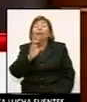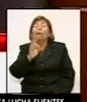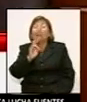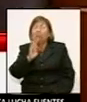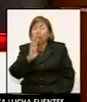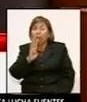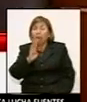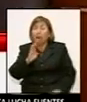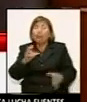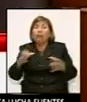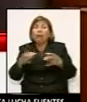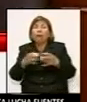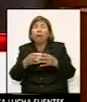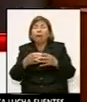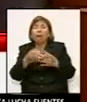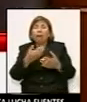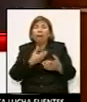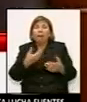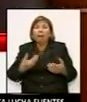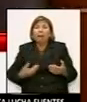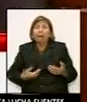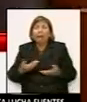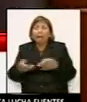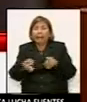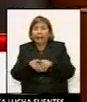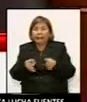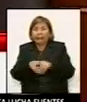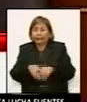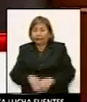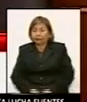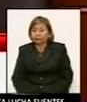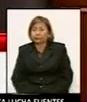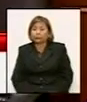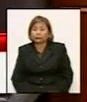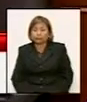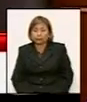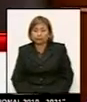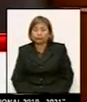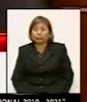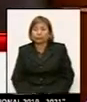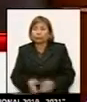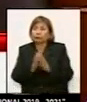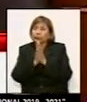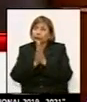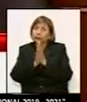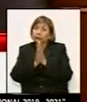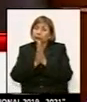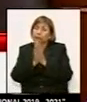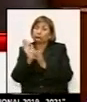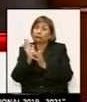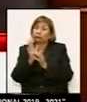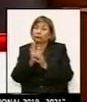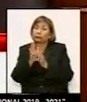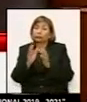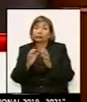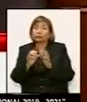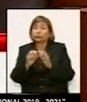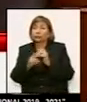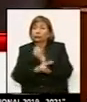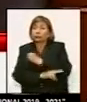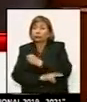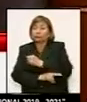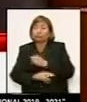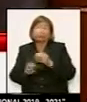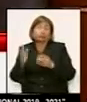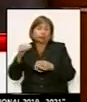3974/2018 Congreso de la República por tratarse de la misma materia. Con ello, solo queda pedir a la representación nacional votar